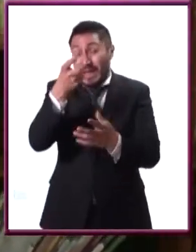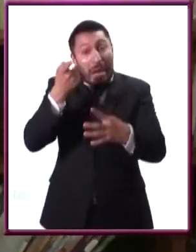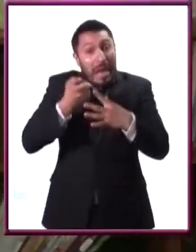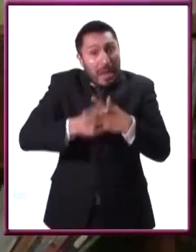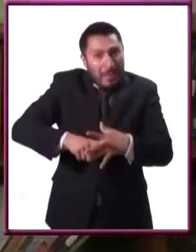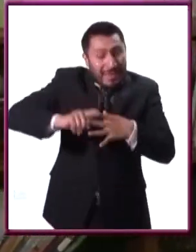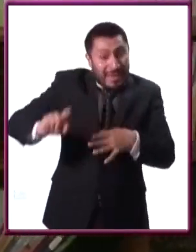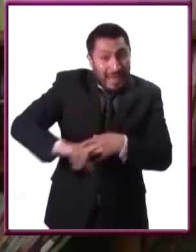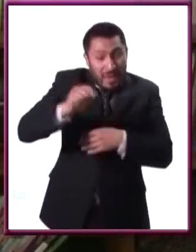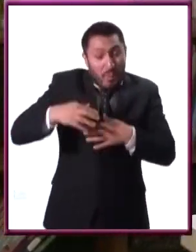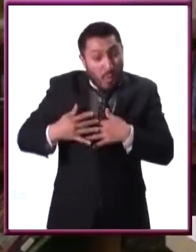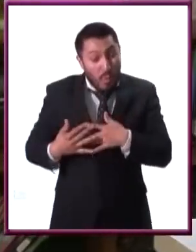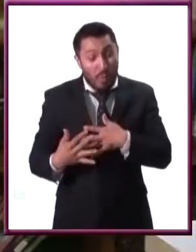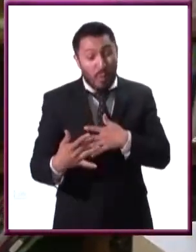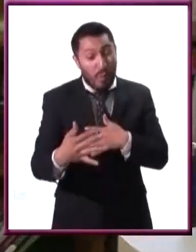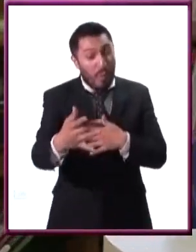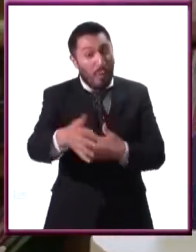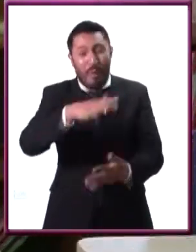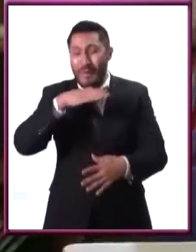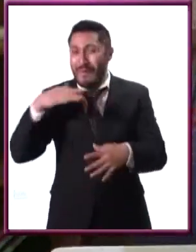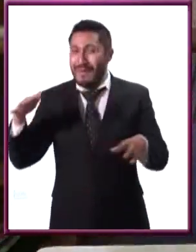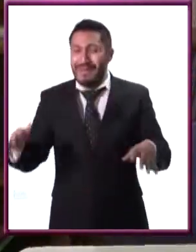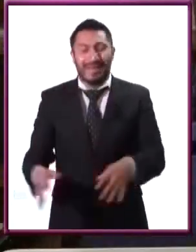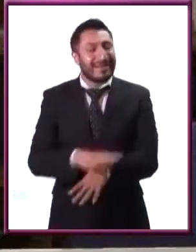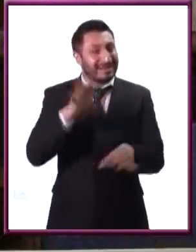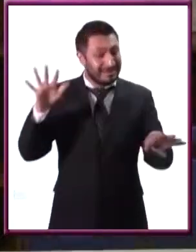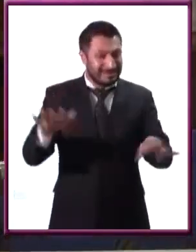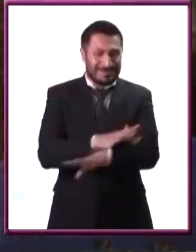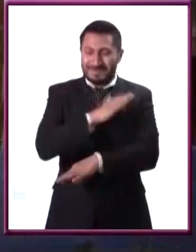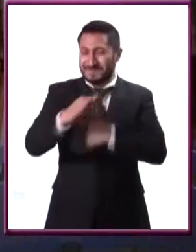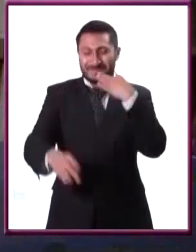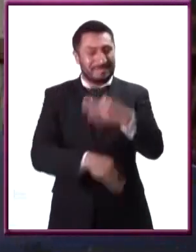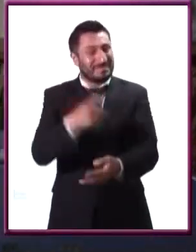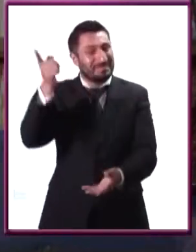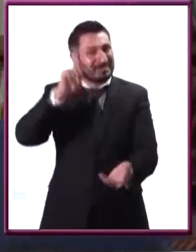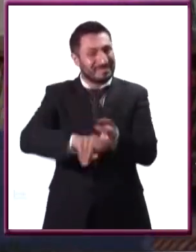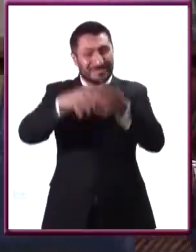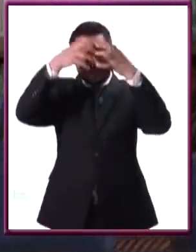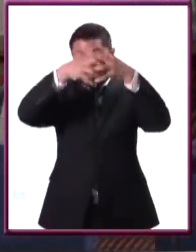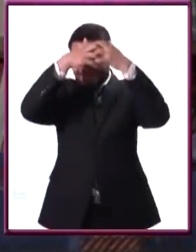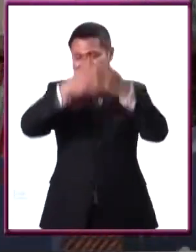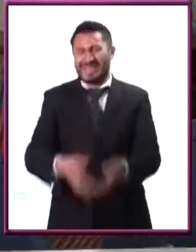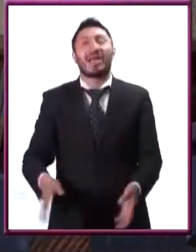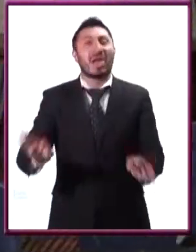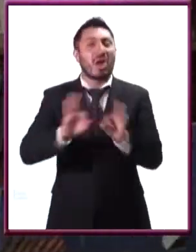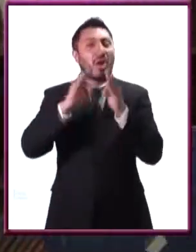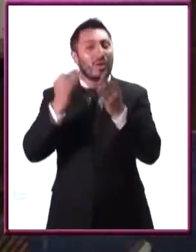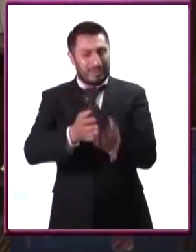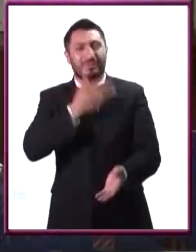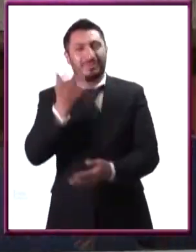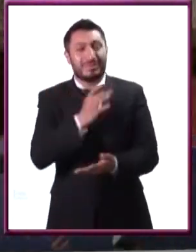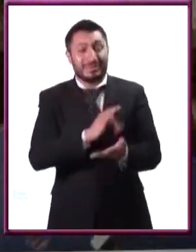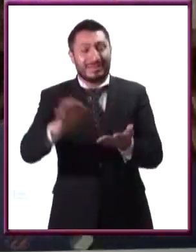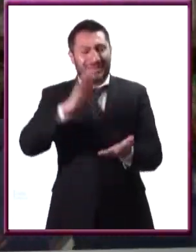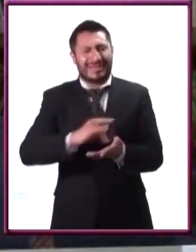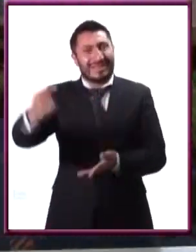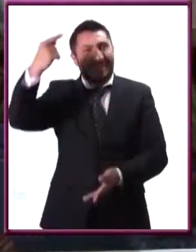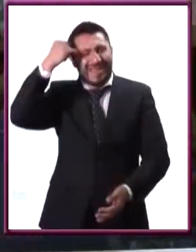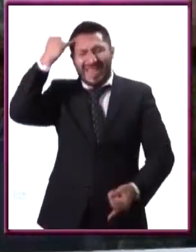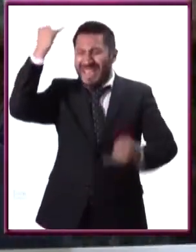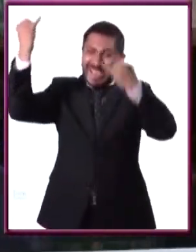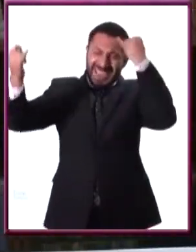inicio. Todo cambia una vez que agarramos el hábito de la lectura. Ese hábito que te lleve a vivir otras vidas,